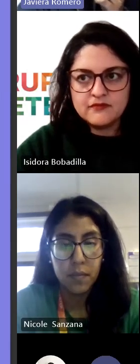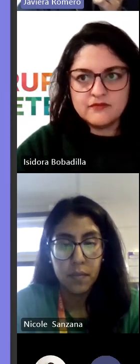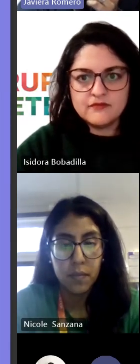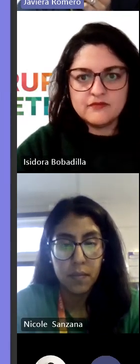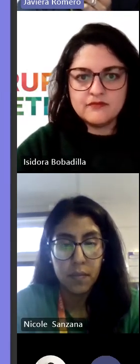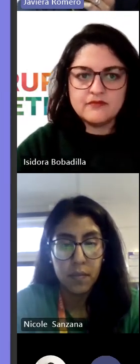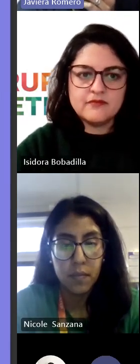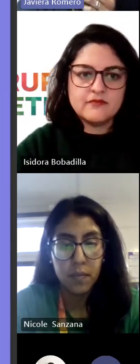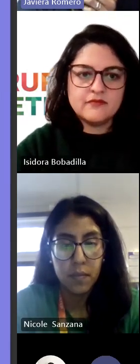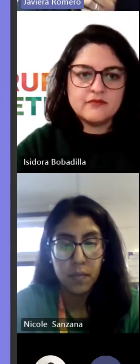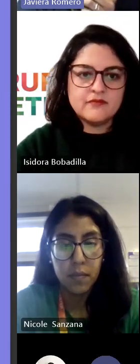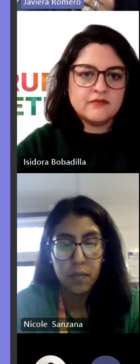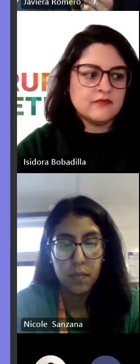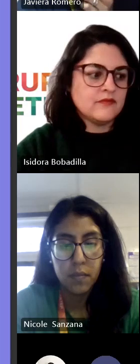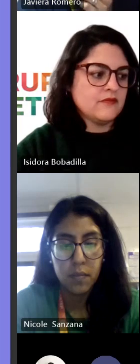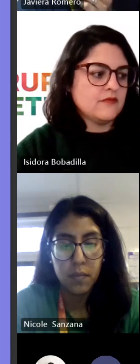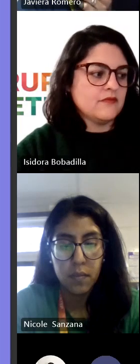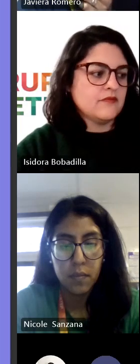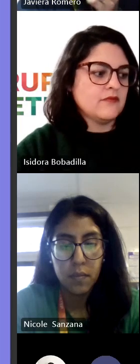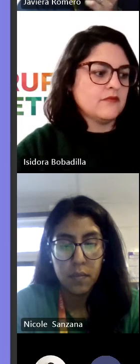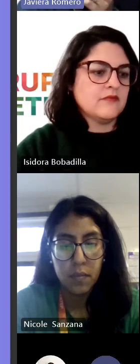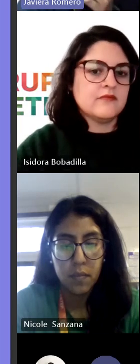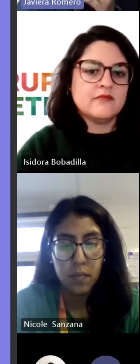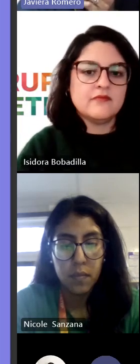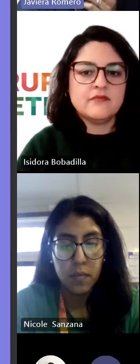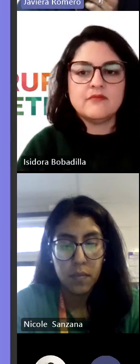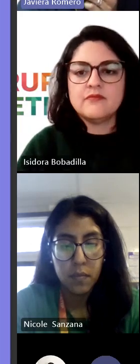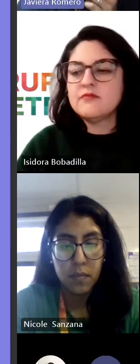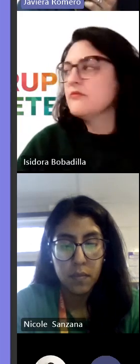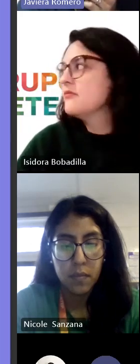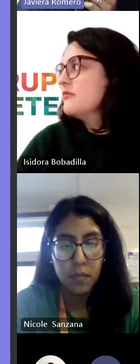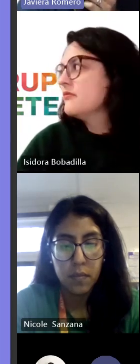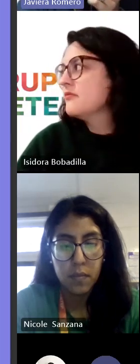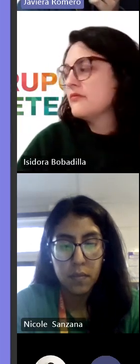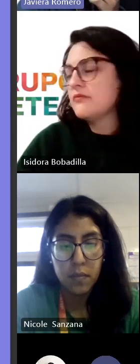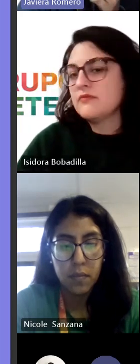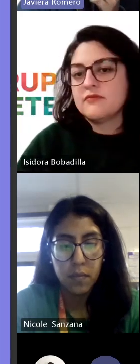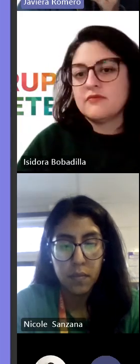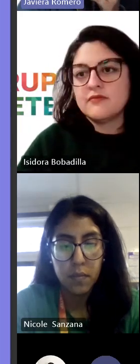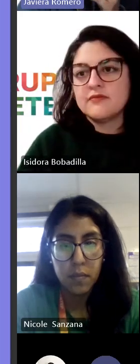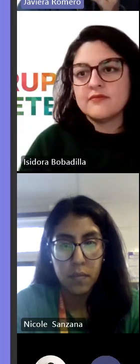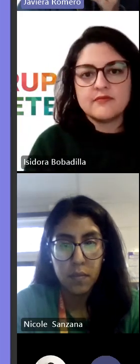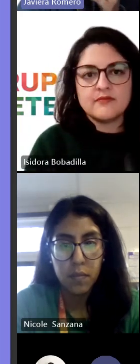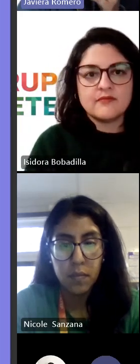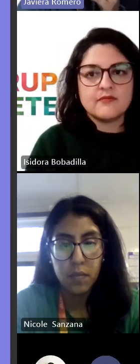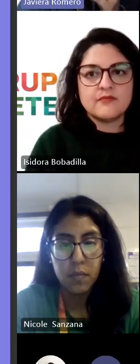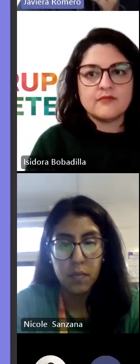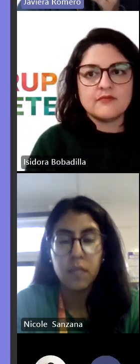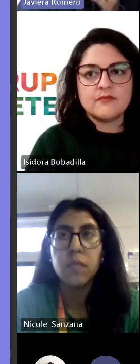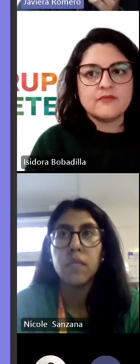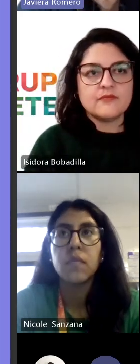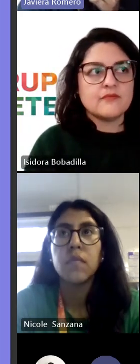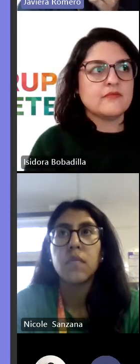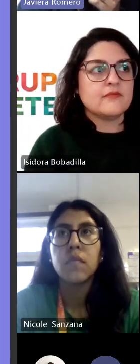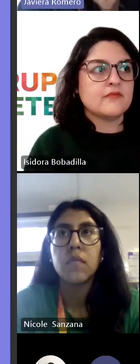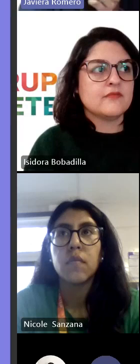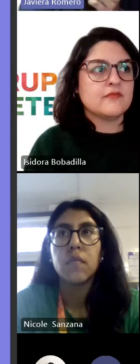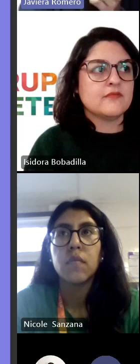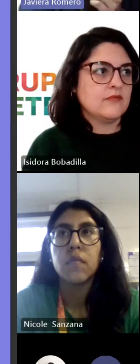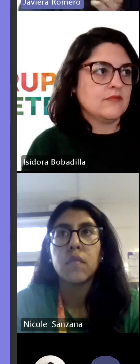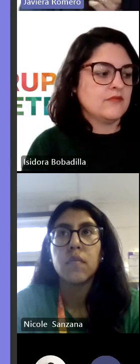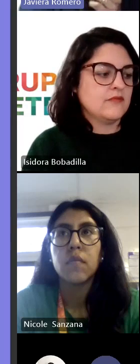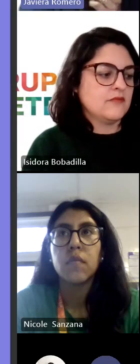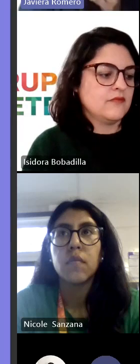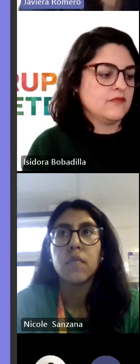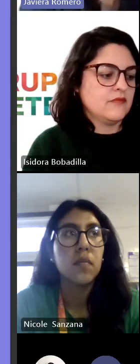lo que abordaremos el día de hoy. Lo más importante, y es lo que les pedimos en Grupo CTEP, todo el equipo, es